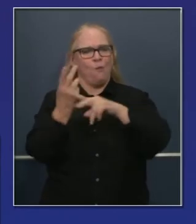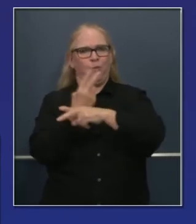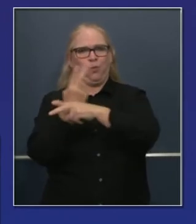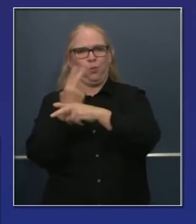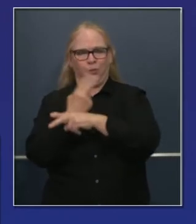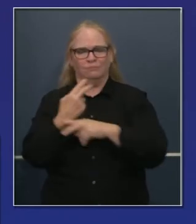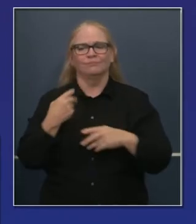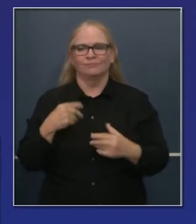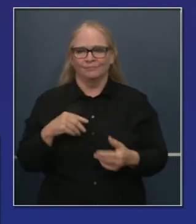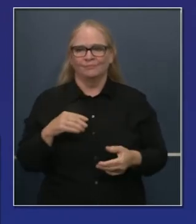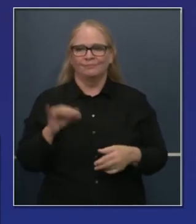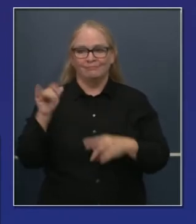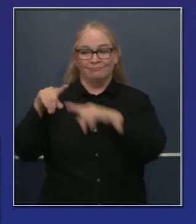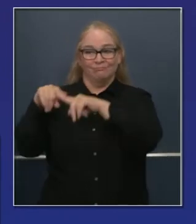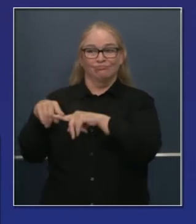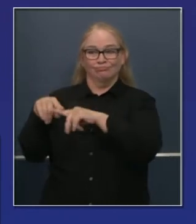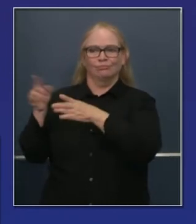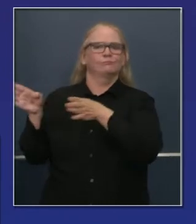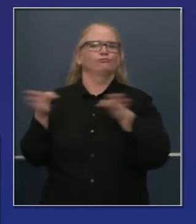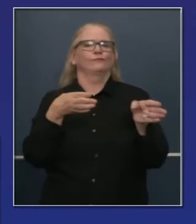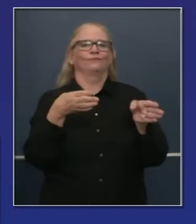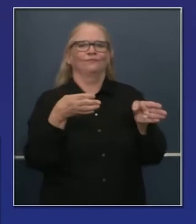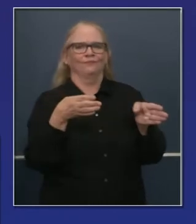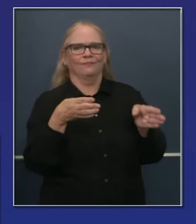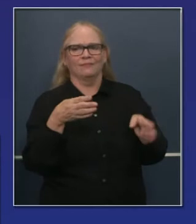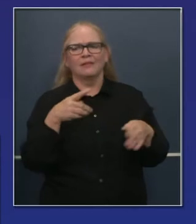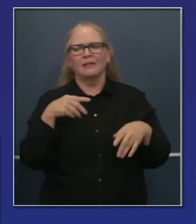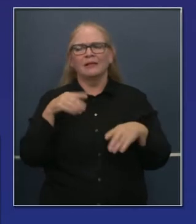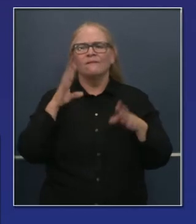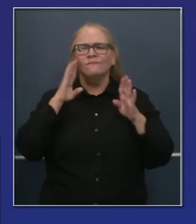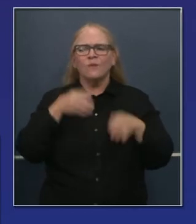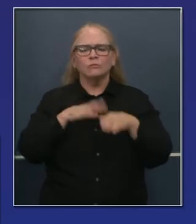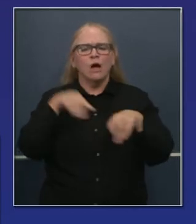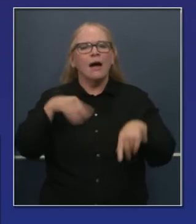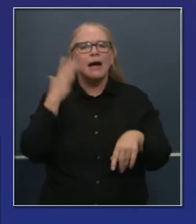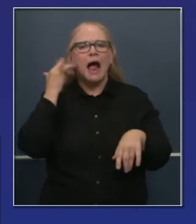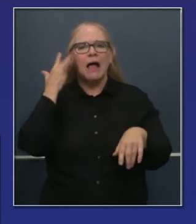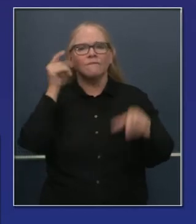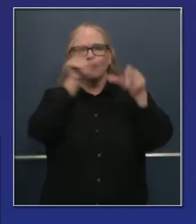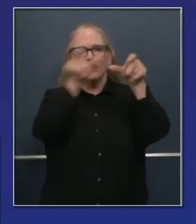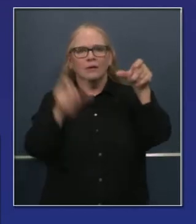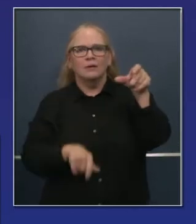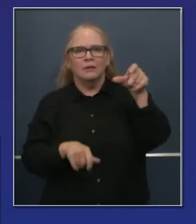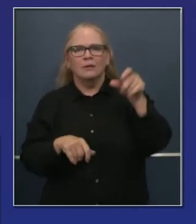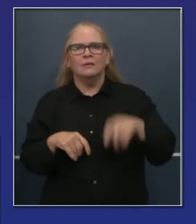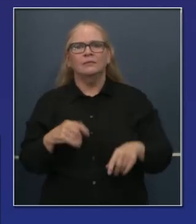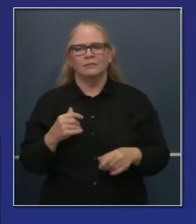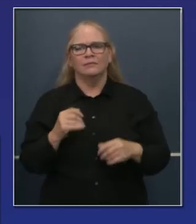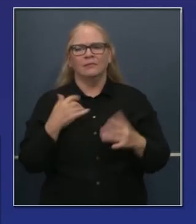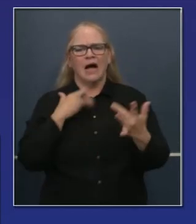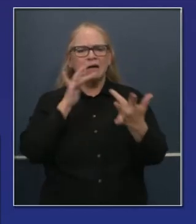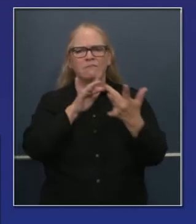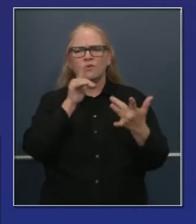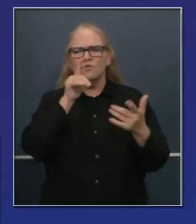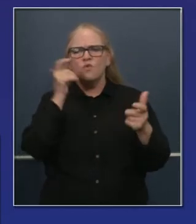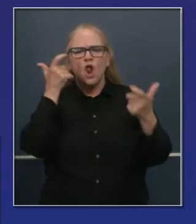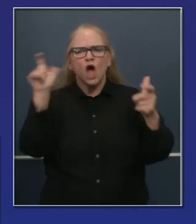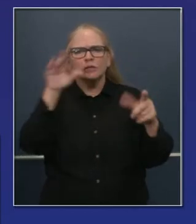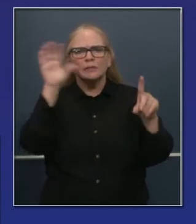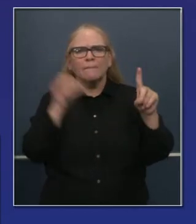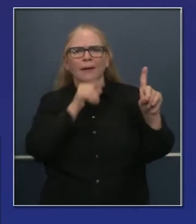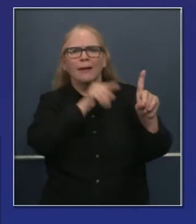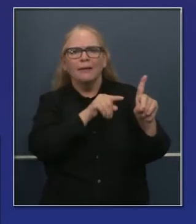cambia el consumo de energía en el estado estamos enfocados principalmente en usuarios grandes de energía